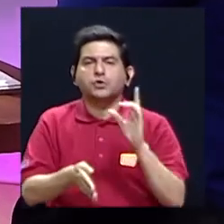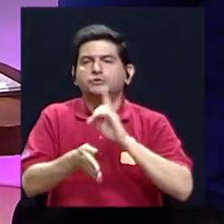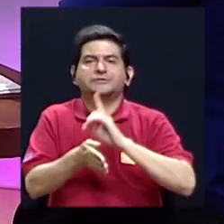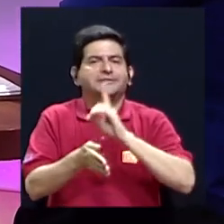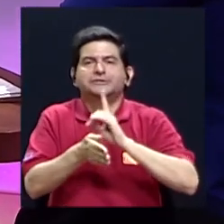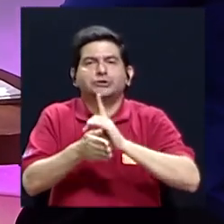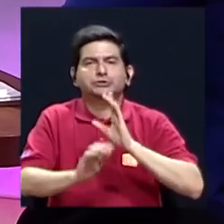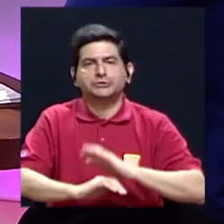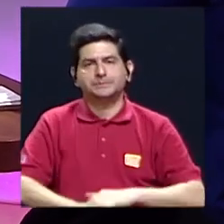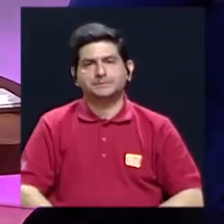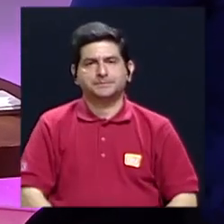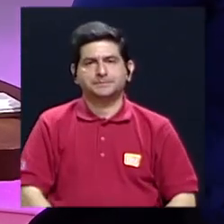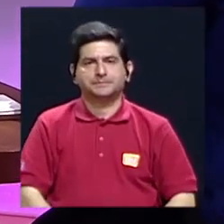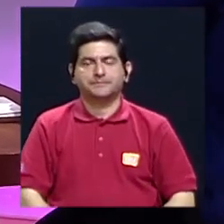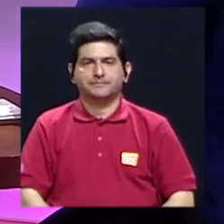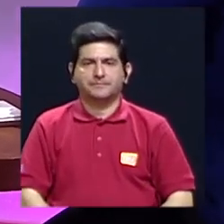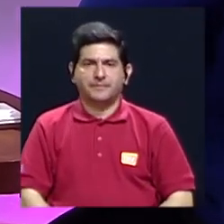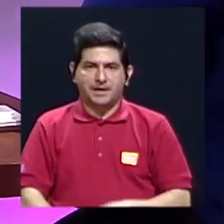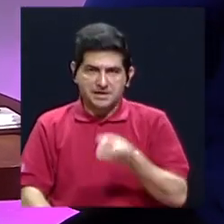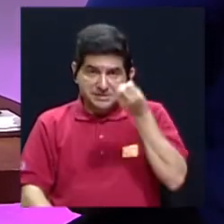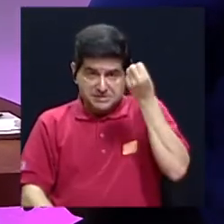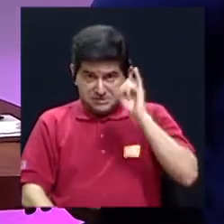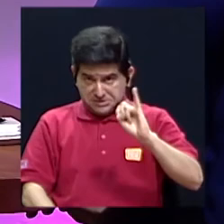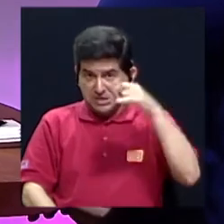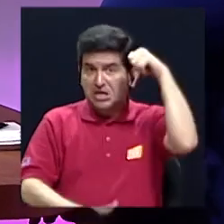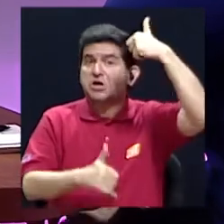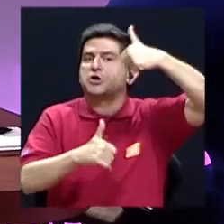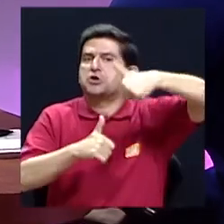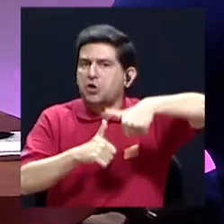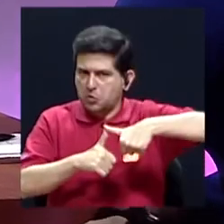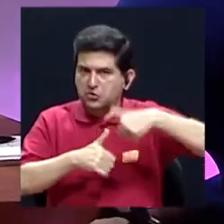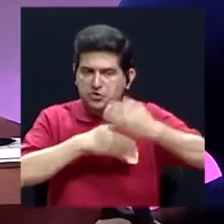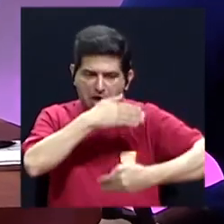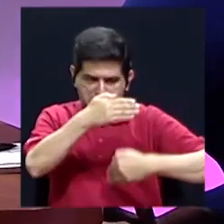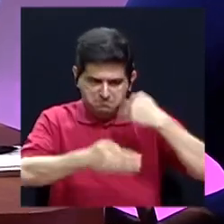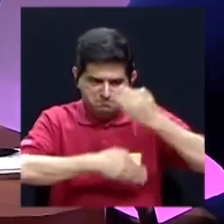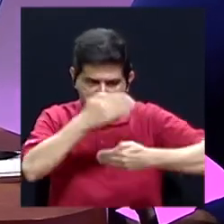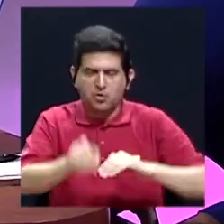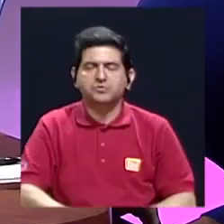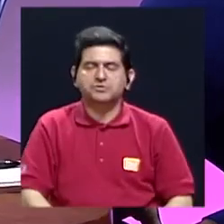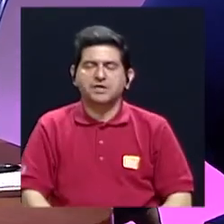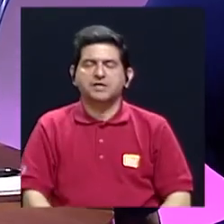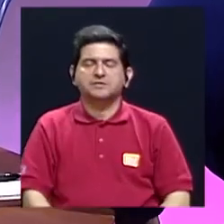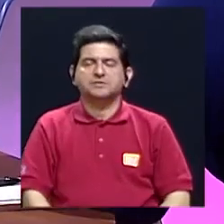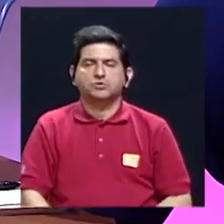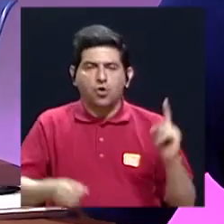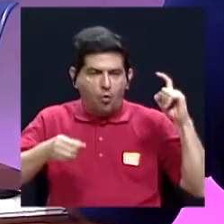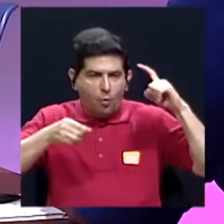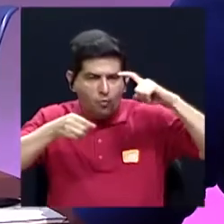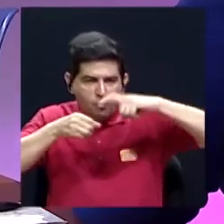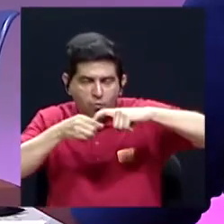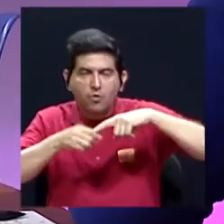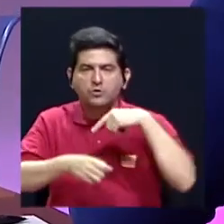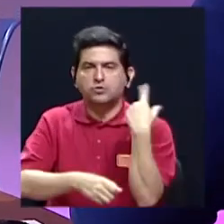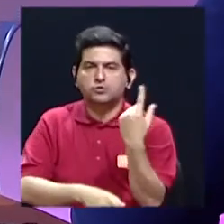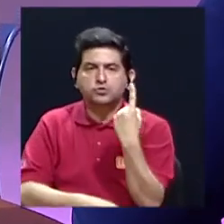¿verdad? Y si recordamos que el procedimiento de in vitro es que solamente ese paso